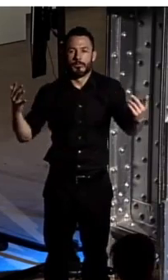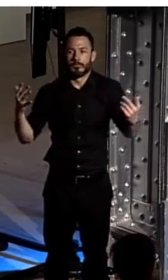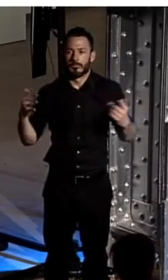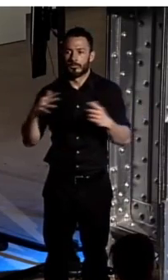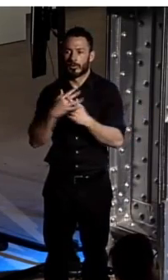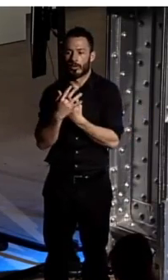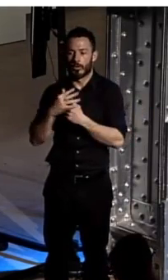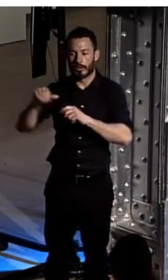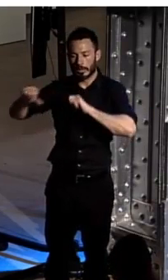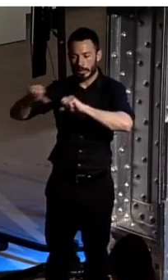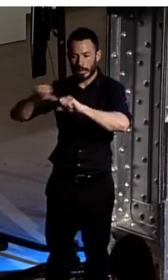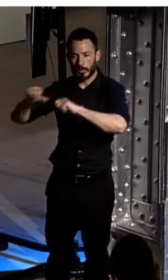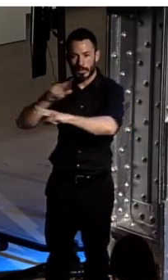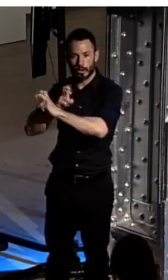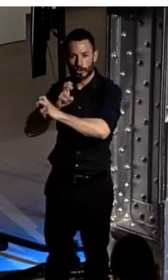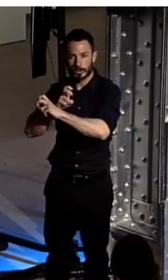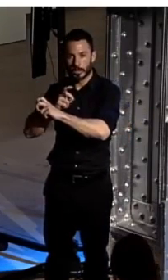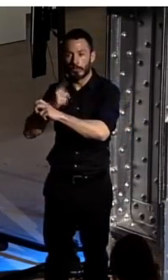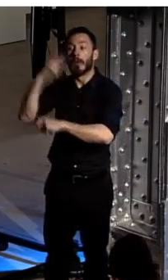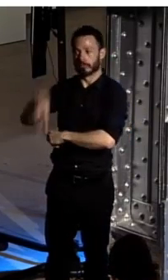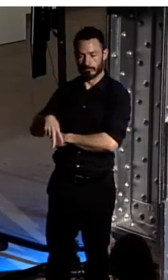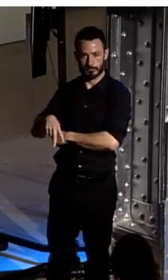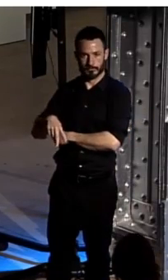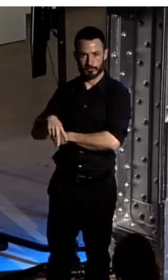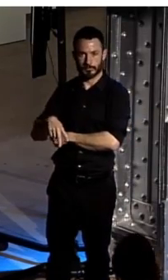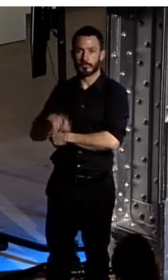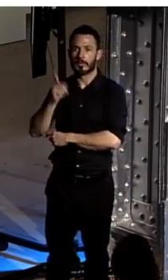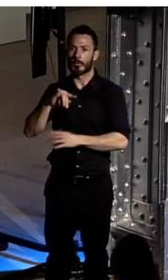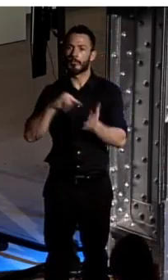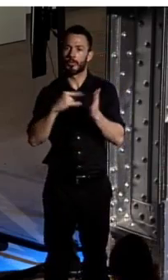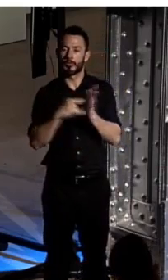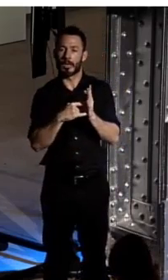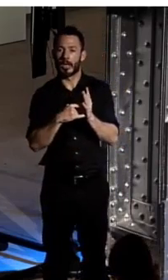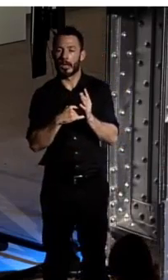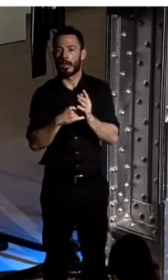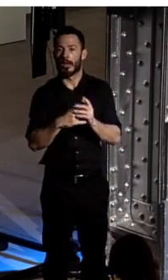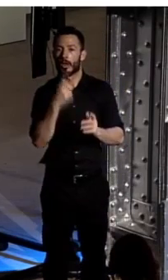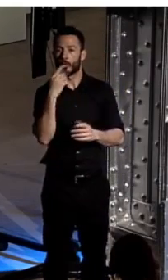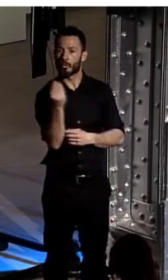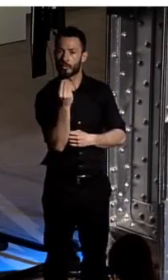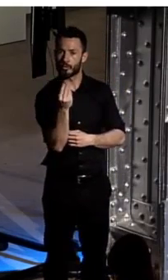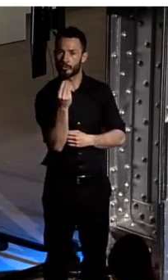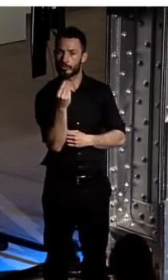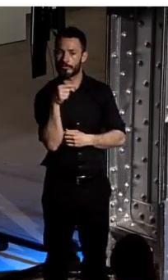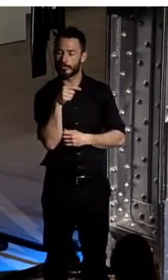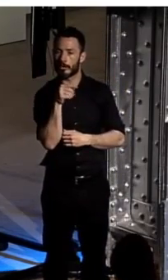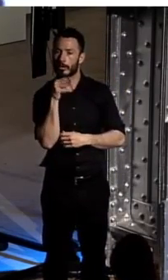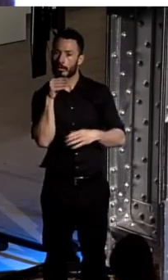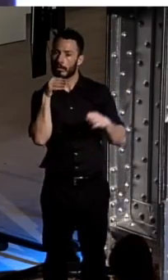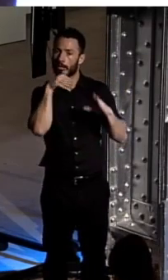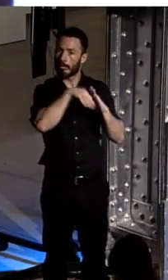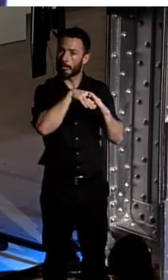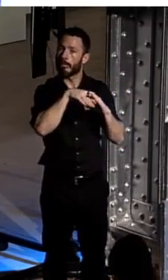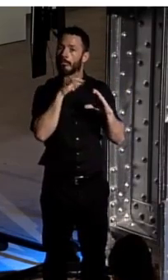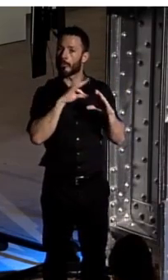de sustancias que puedan ser letales. También tenemos prototipos para el gusto. Este es un prototipo en el que metes la lengua en este